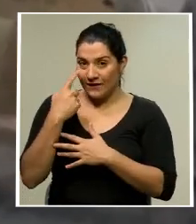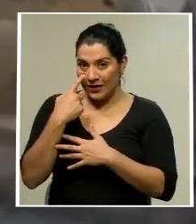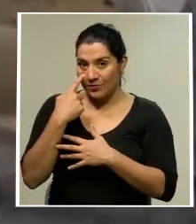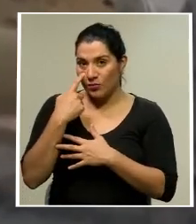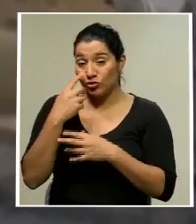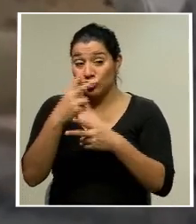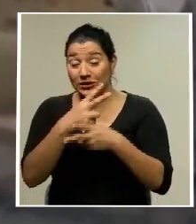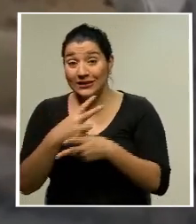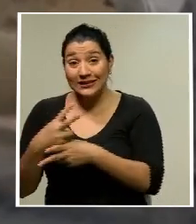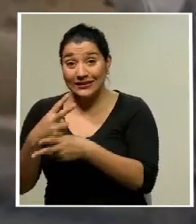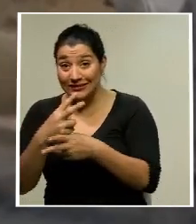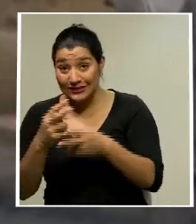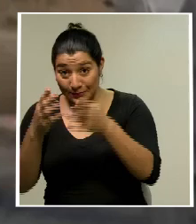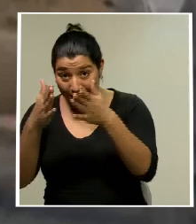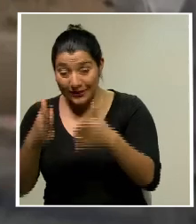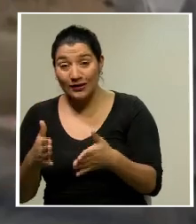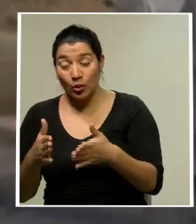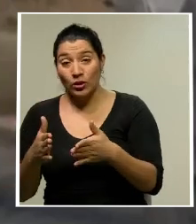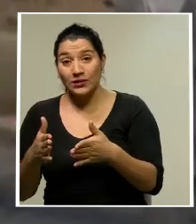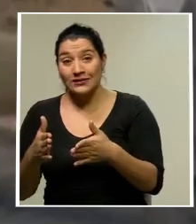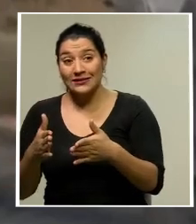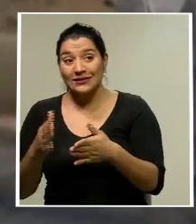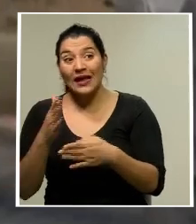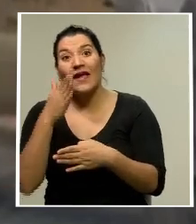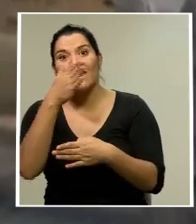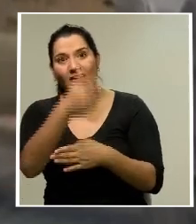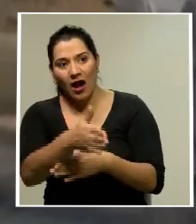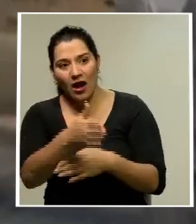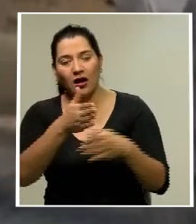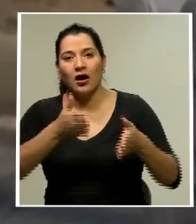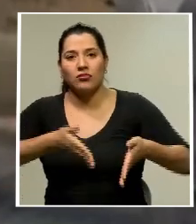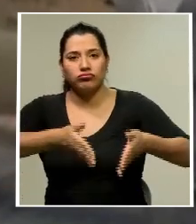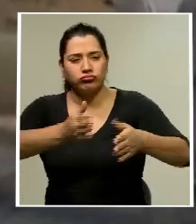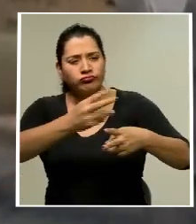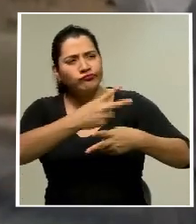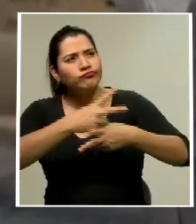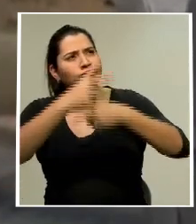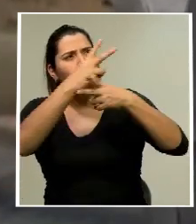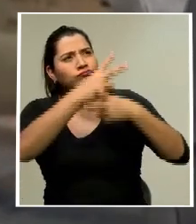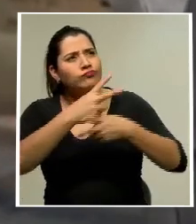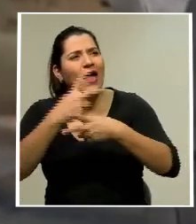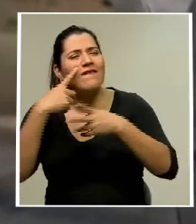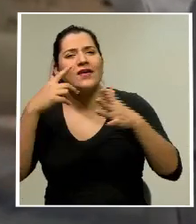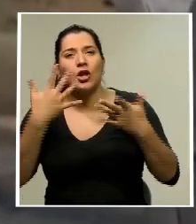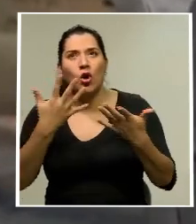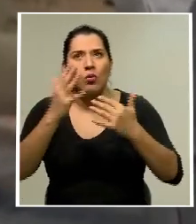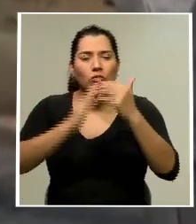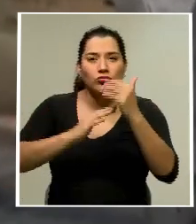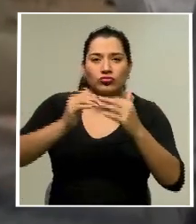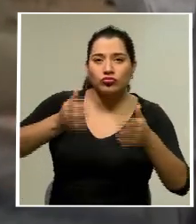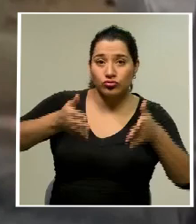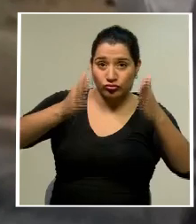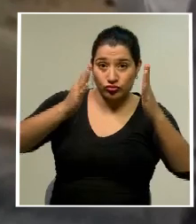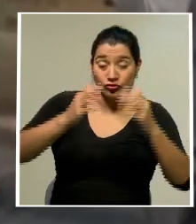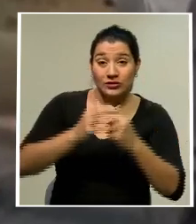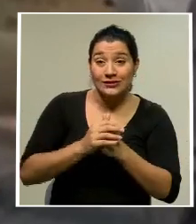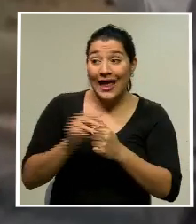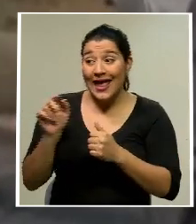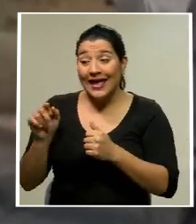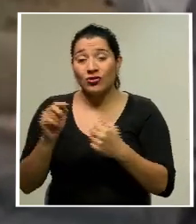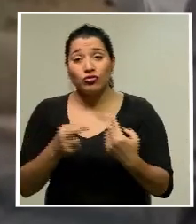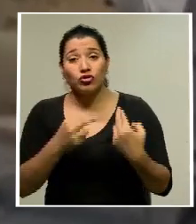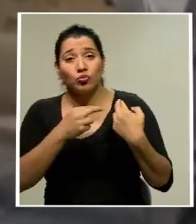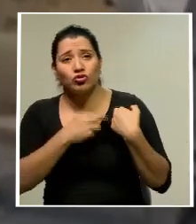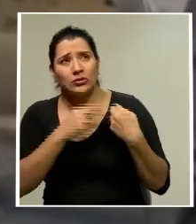inspectores de campo de los administradores viales que están en proyectos de conservación vial, en proyectos